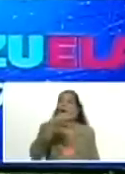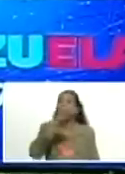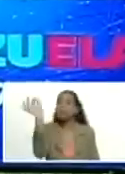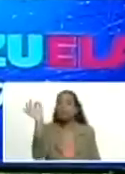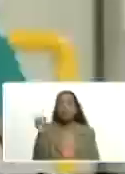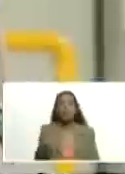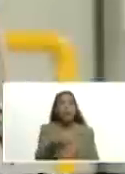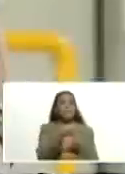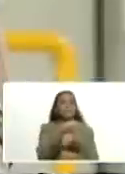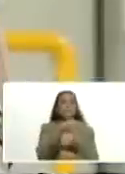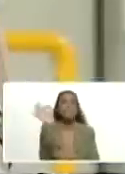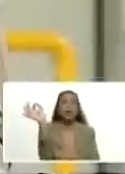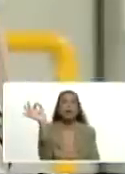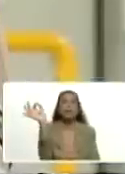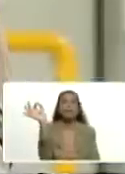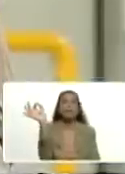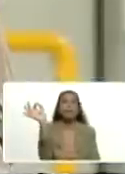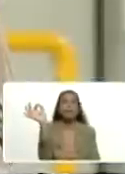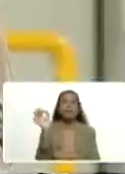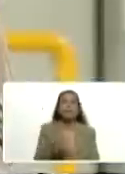Excelente.